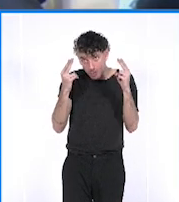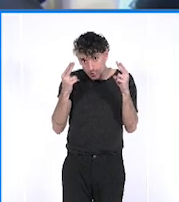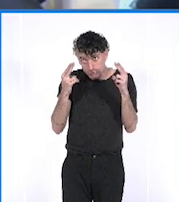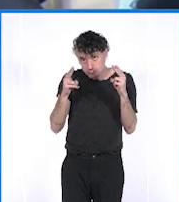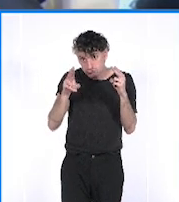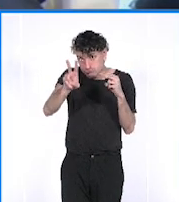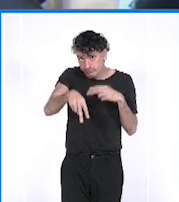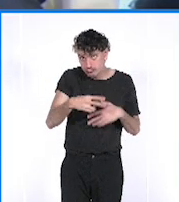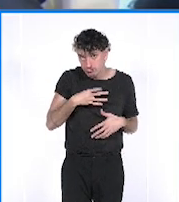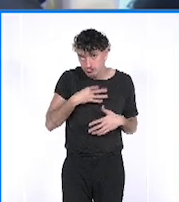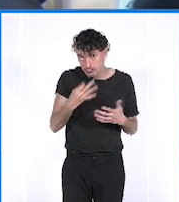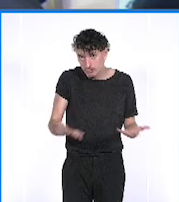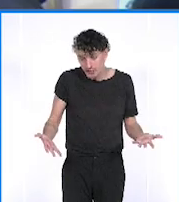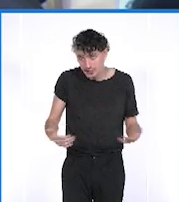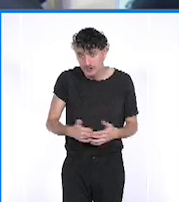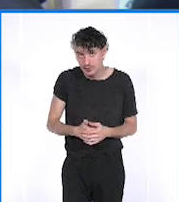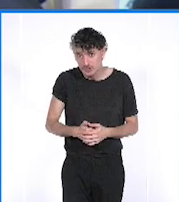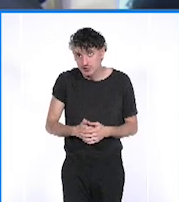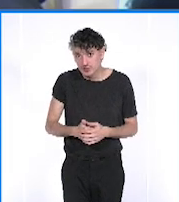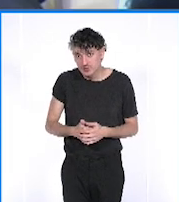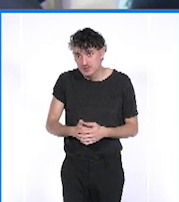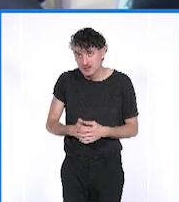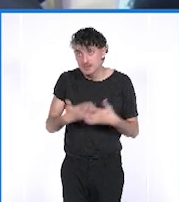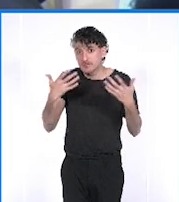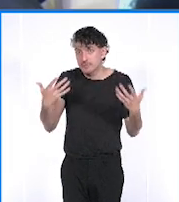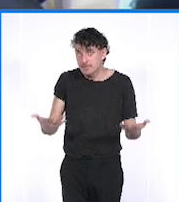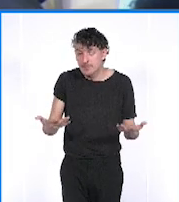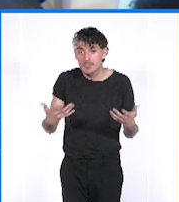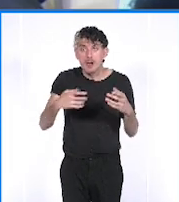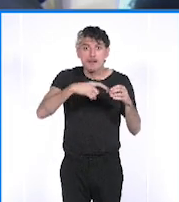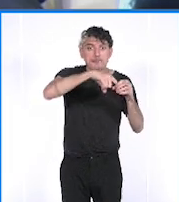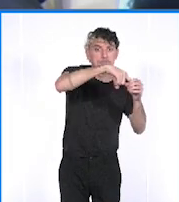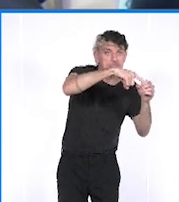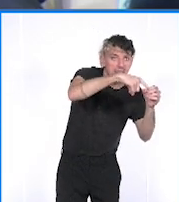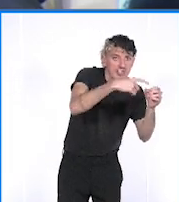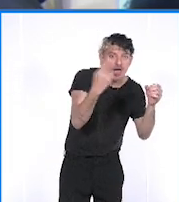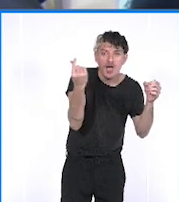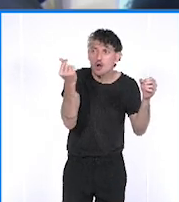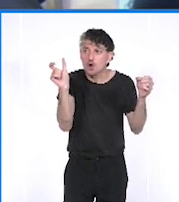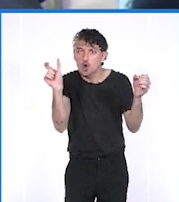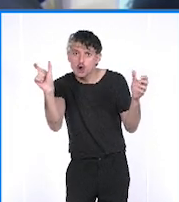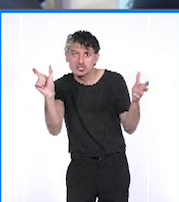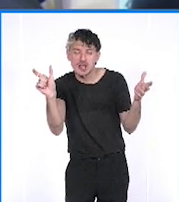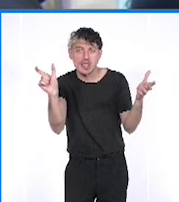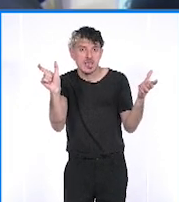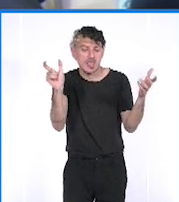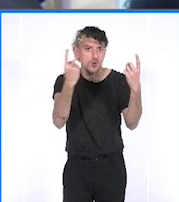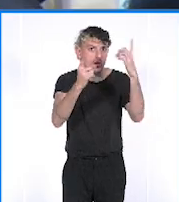frente a algunas lo que se está dando reconociendo como Plaza coste Plaza de algunas de la comunidades